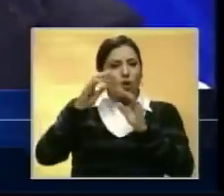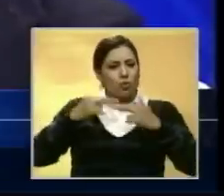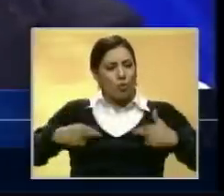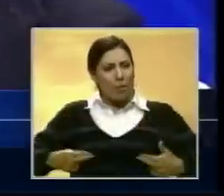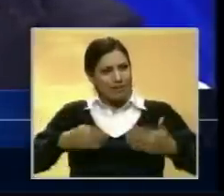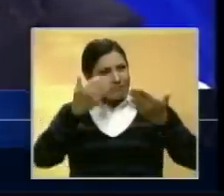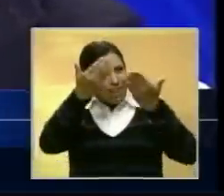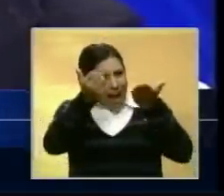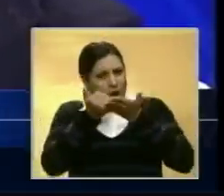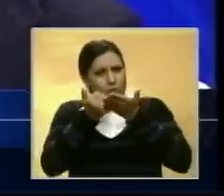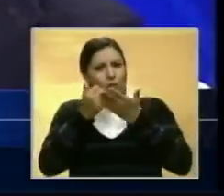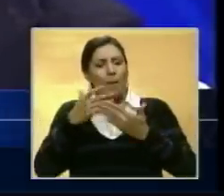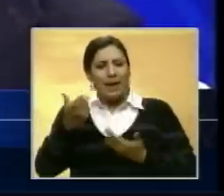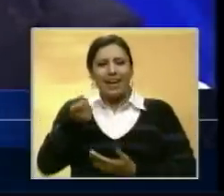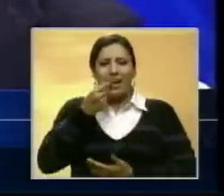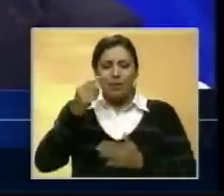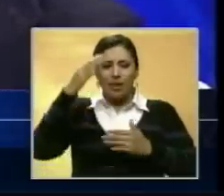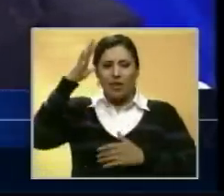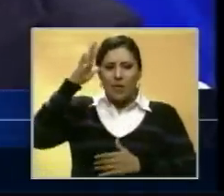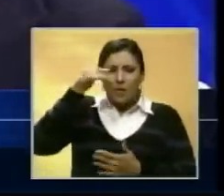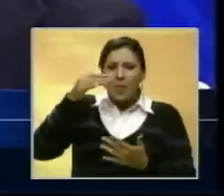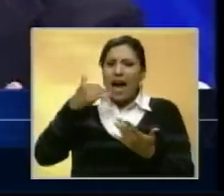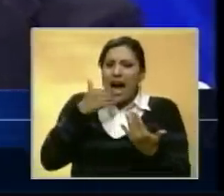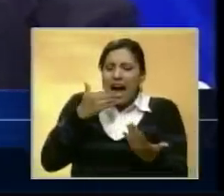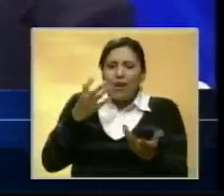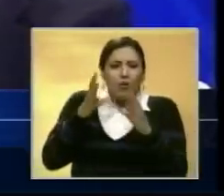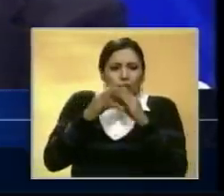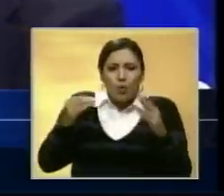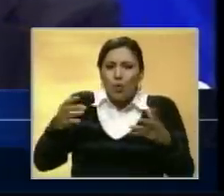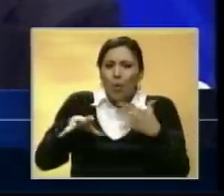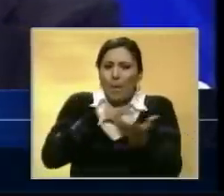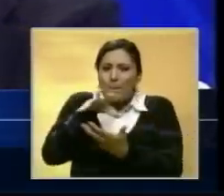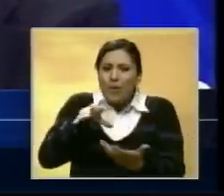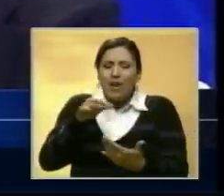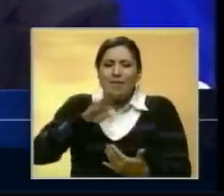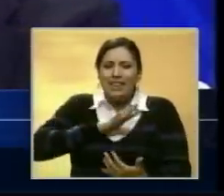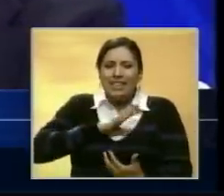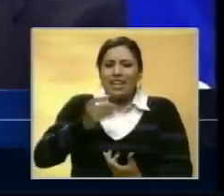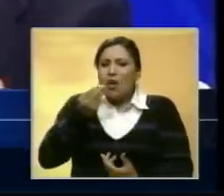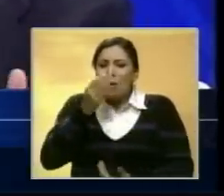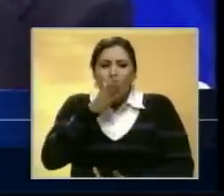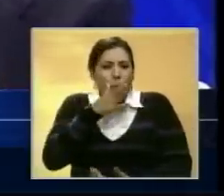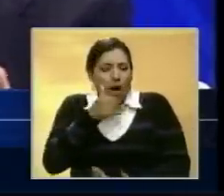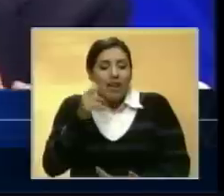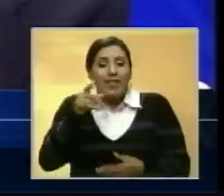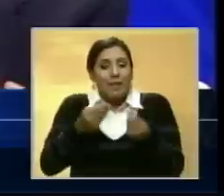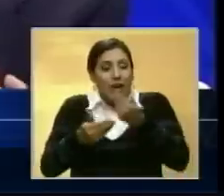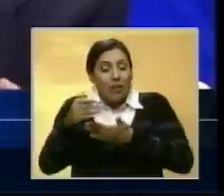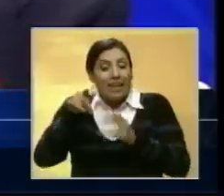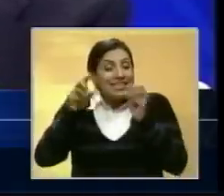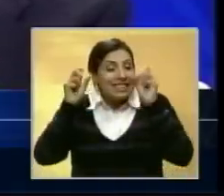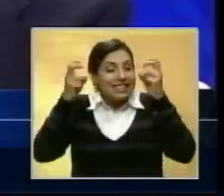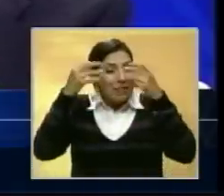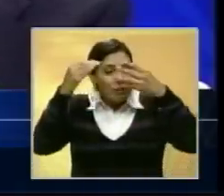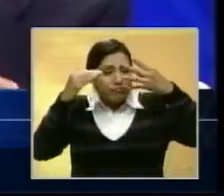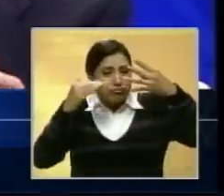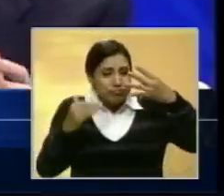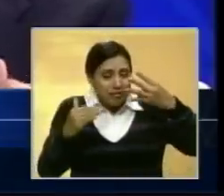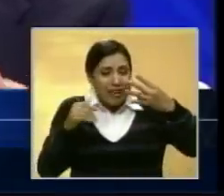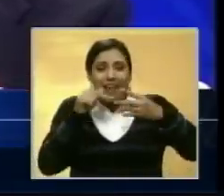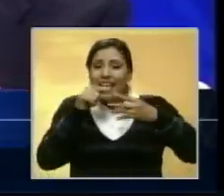humanitario para atender la crisis humanitaria y sanitaria que tiene Venezuela. Y por supuesto la situación económica. Esos son temas